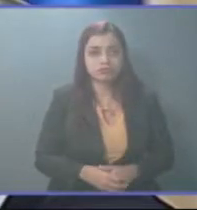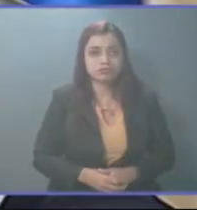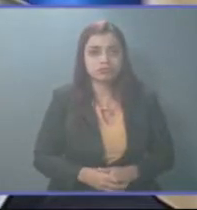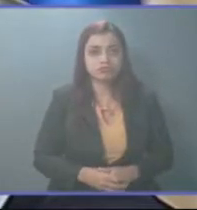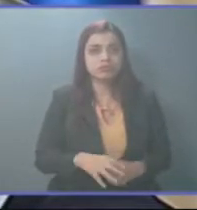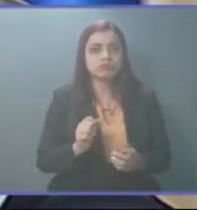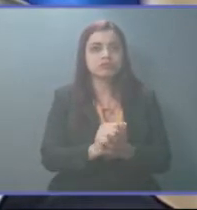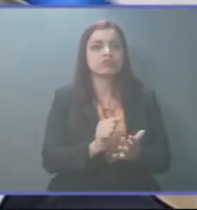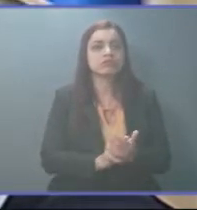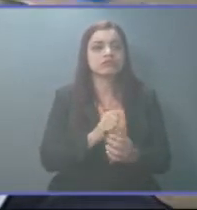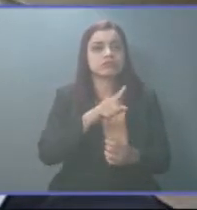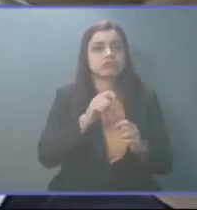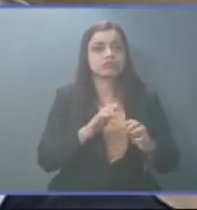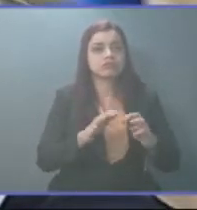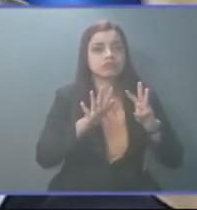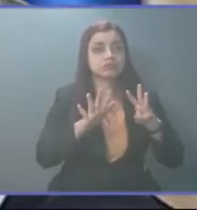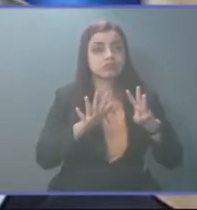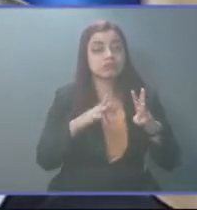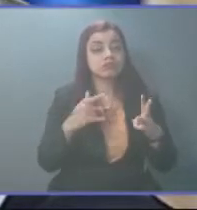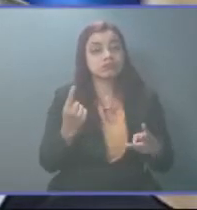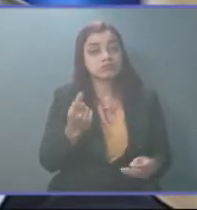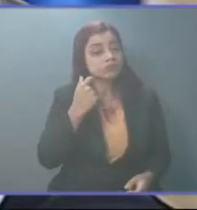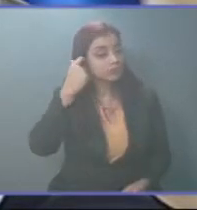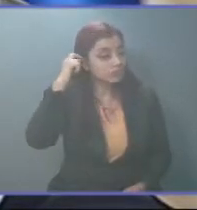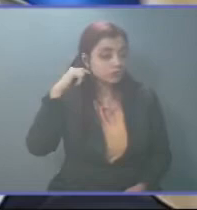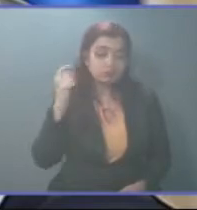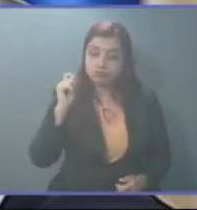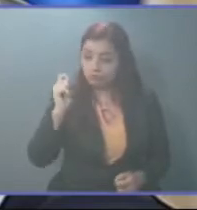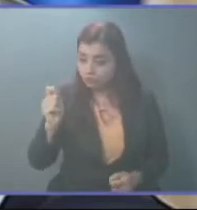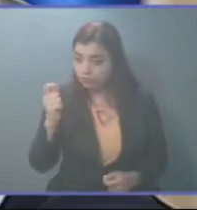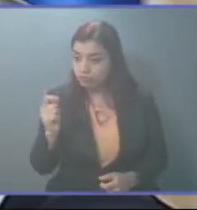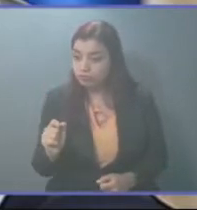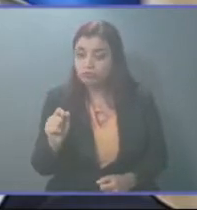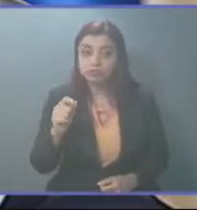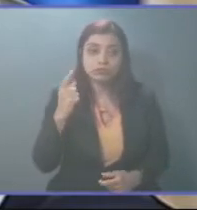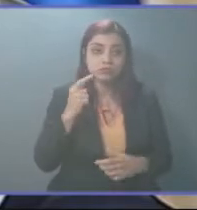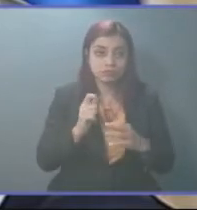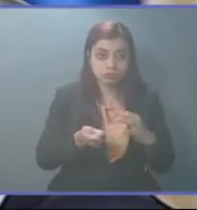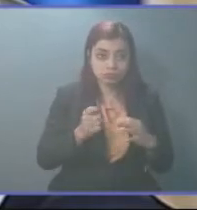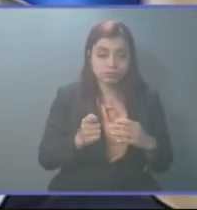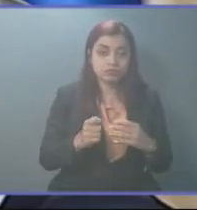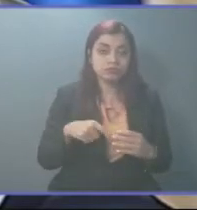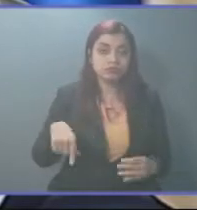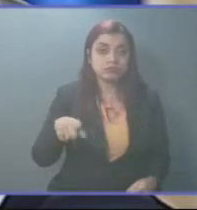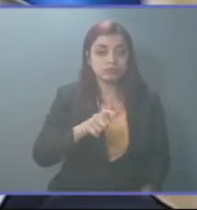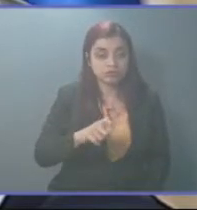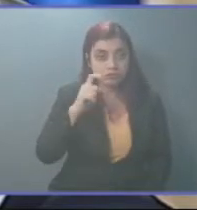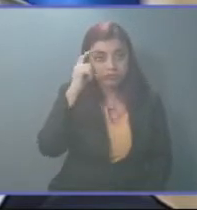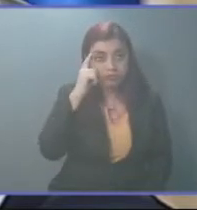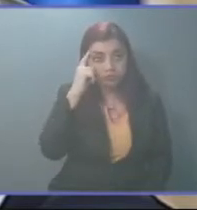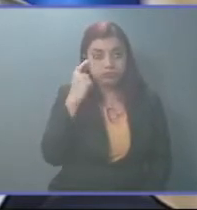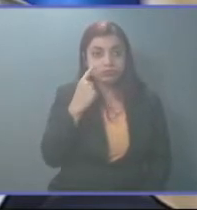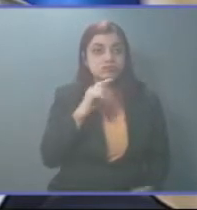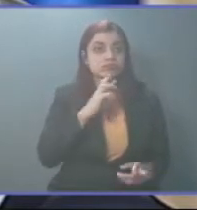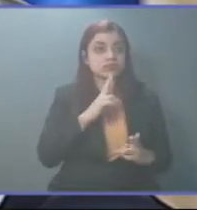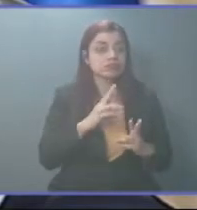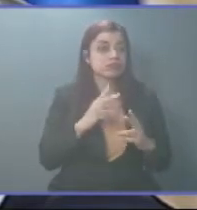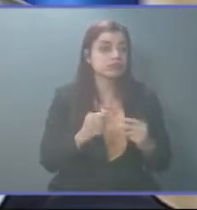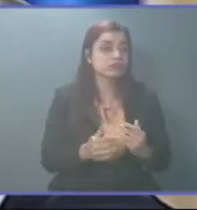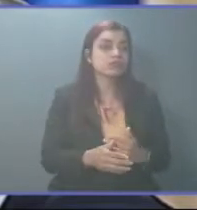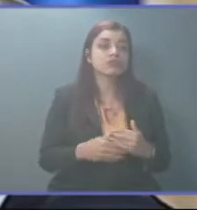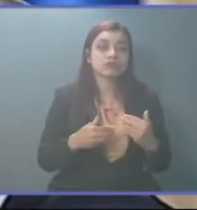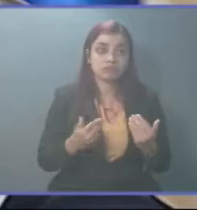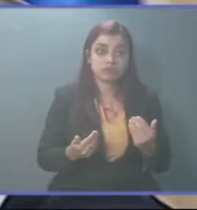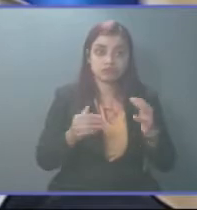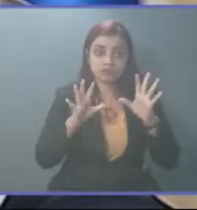Artículo 118. El denunciante y el denunciado podrán interponer ante el tribunal el recurso de reconsideración contra la resolución final dentro de